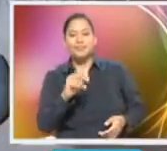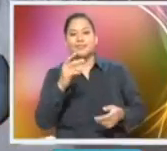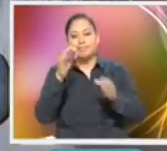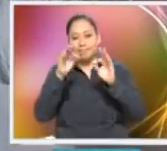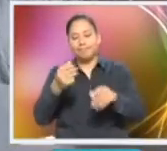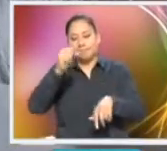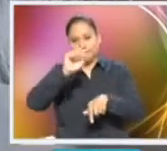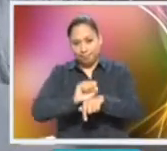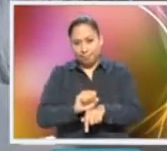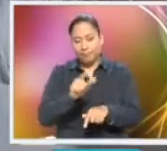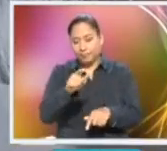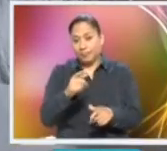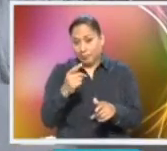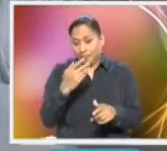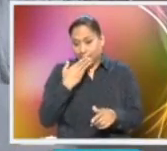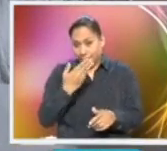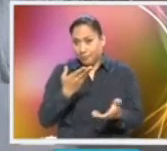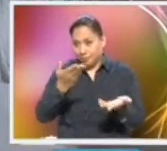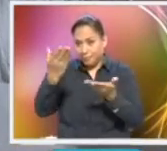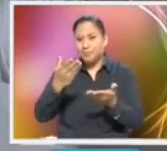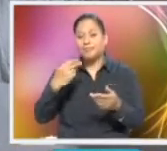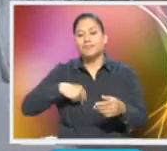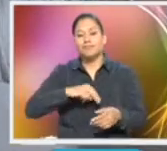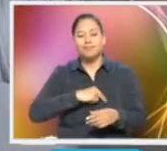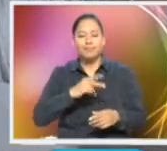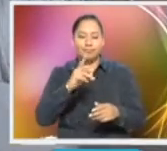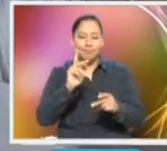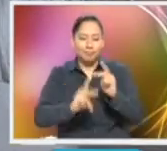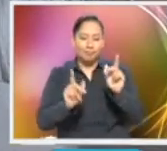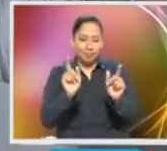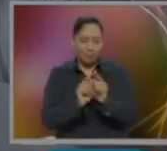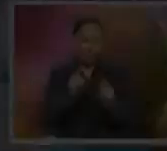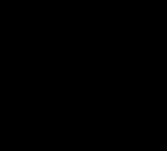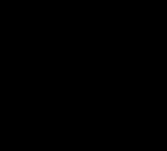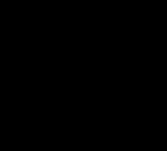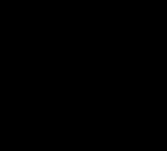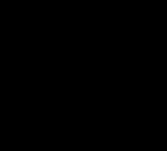Excelente semana. Igualmente. Que te vaya bien y nosotros hacemos Gracias. pues una pequeñísima pausa, pero ahora regresamos.